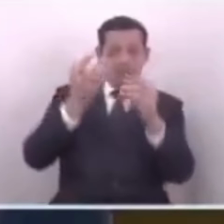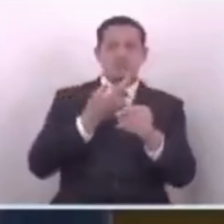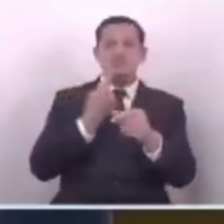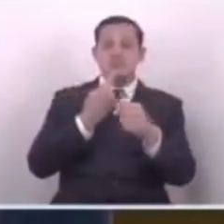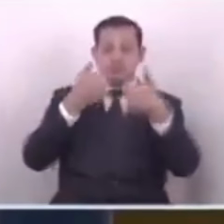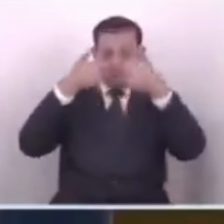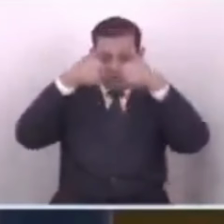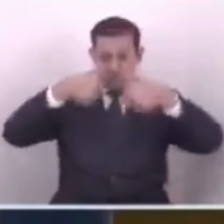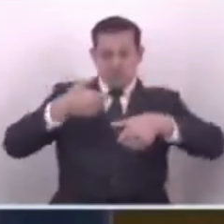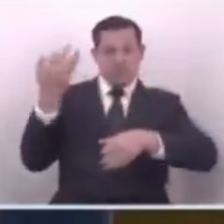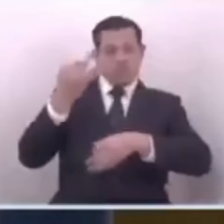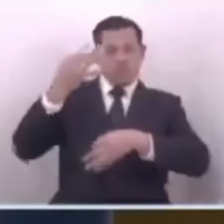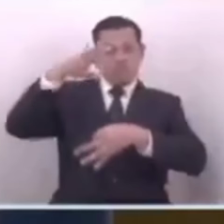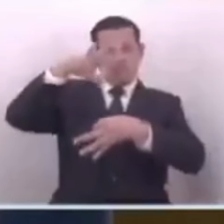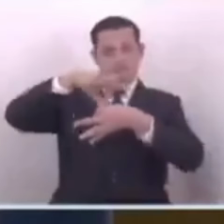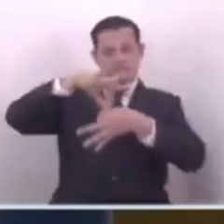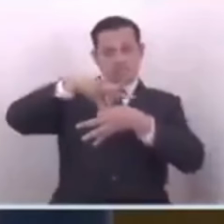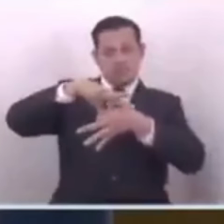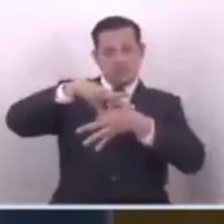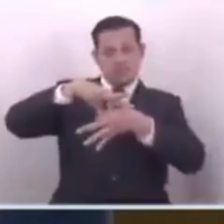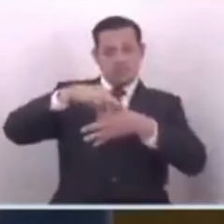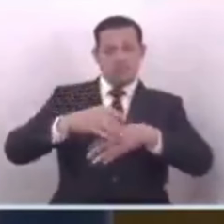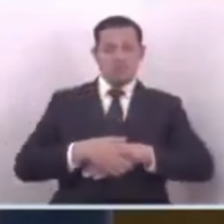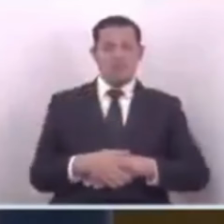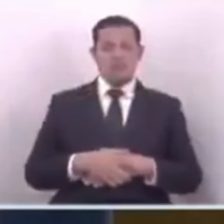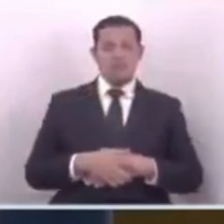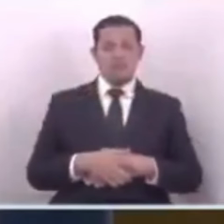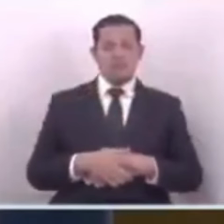estén de acuerdo por favor